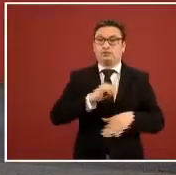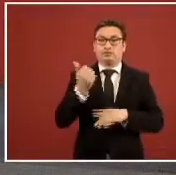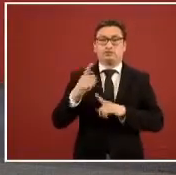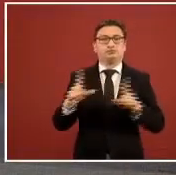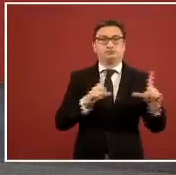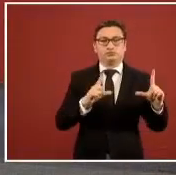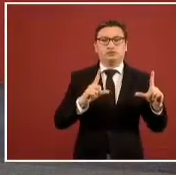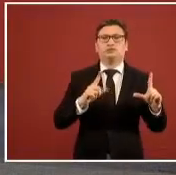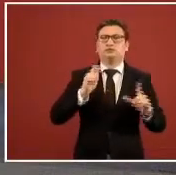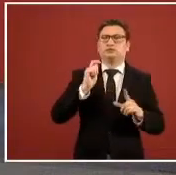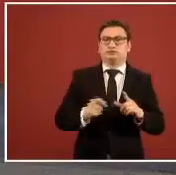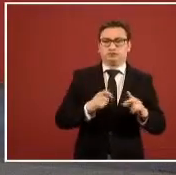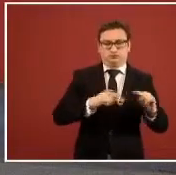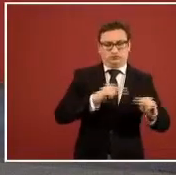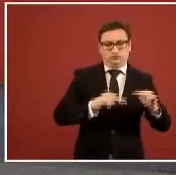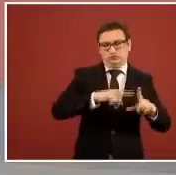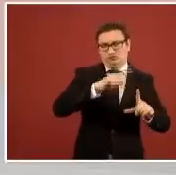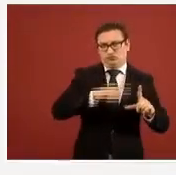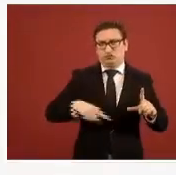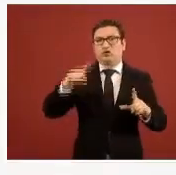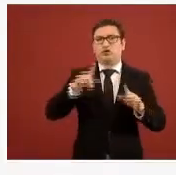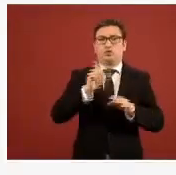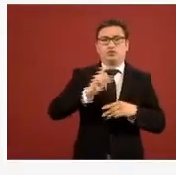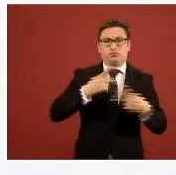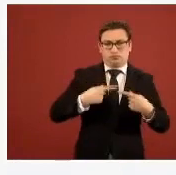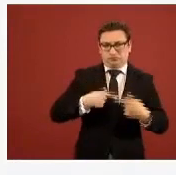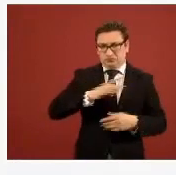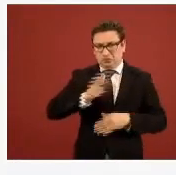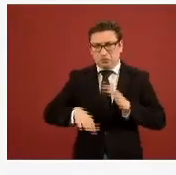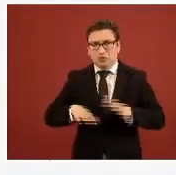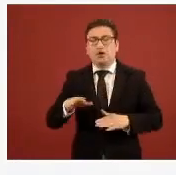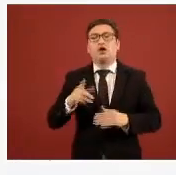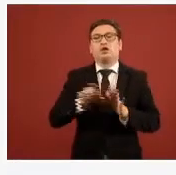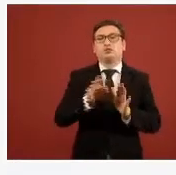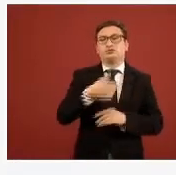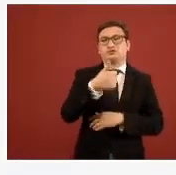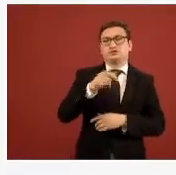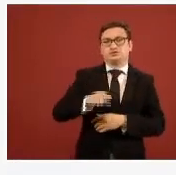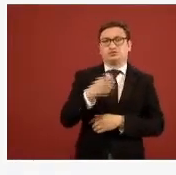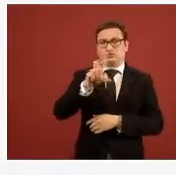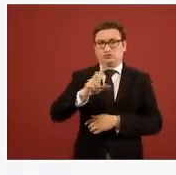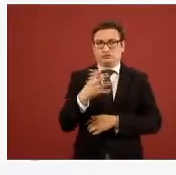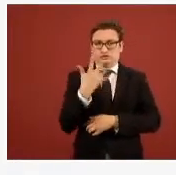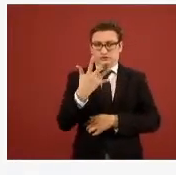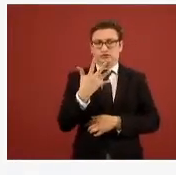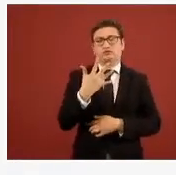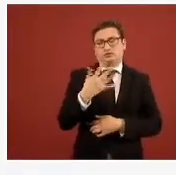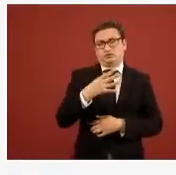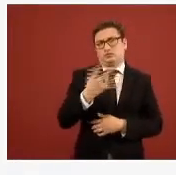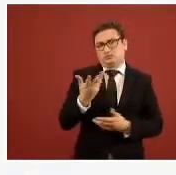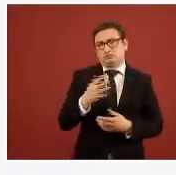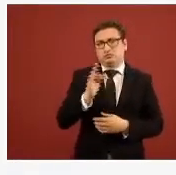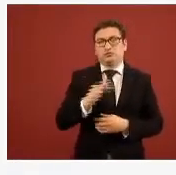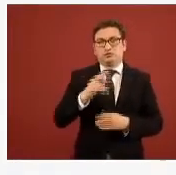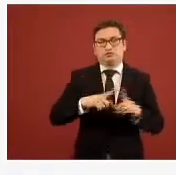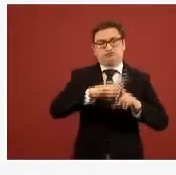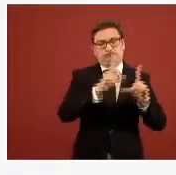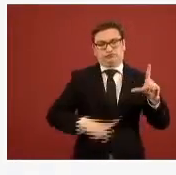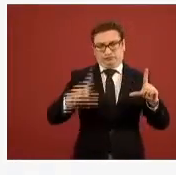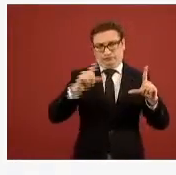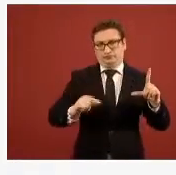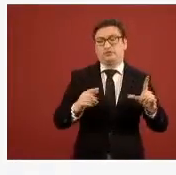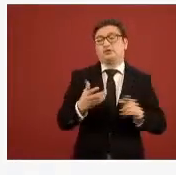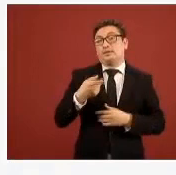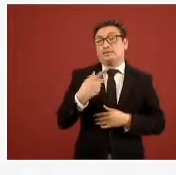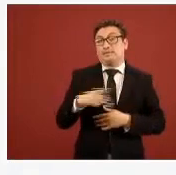favor. Vemos la distribución de esta letalidad, que para México es de 6.35 a nivel nacional, pero